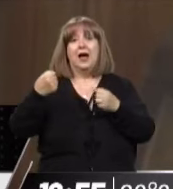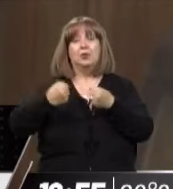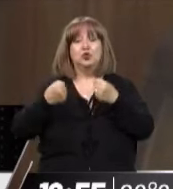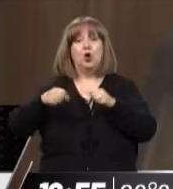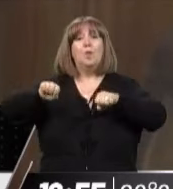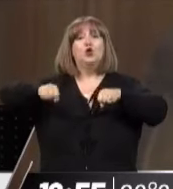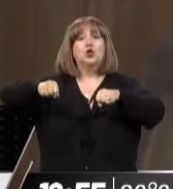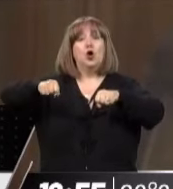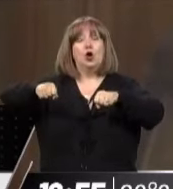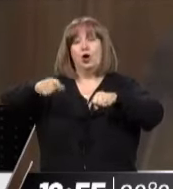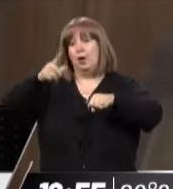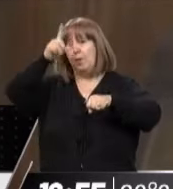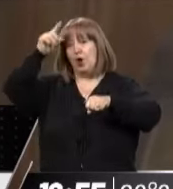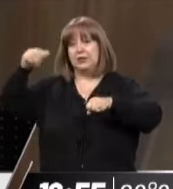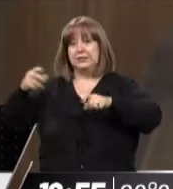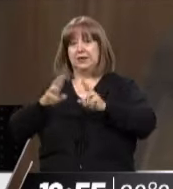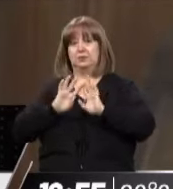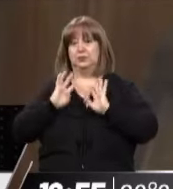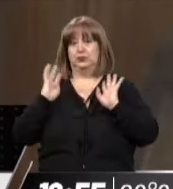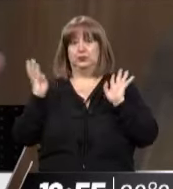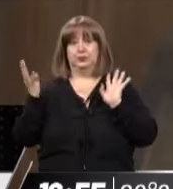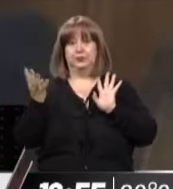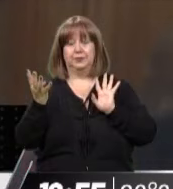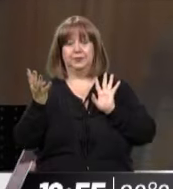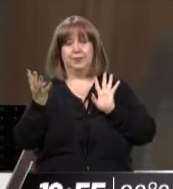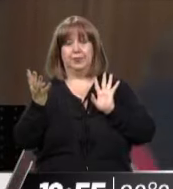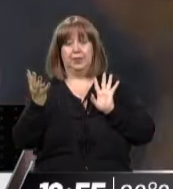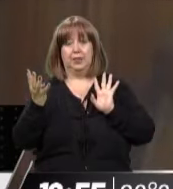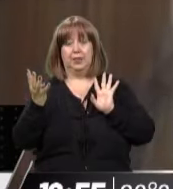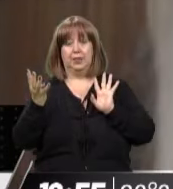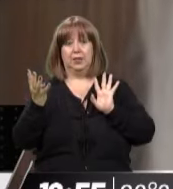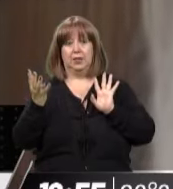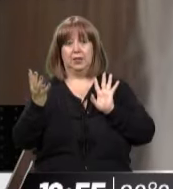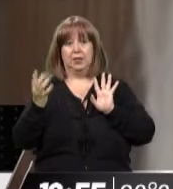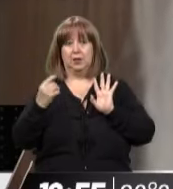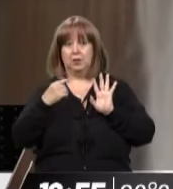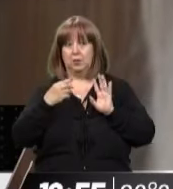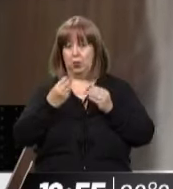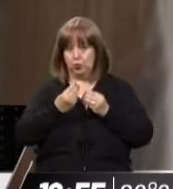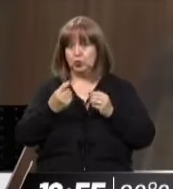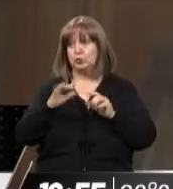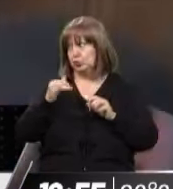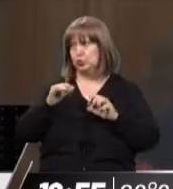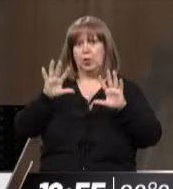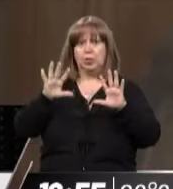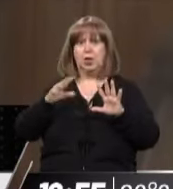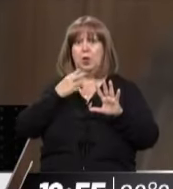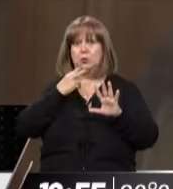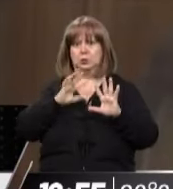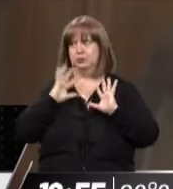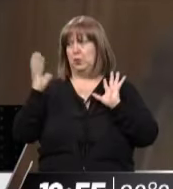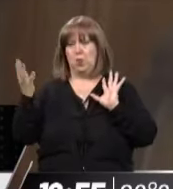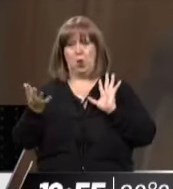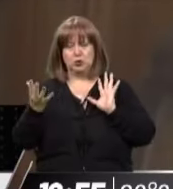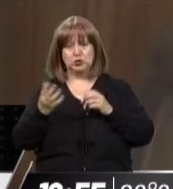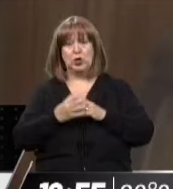motos policías y se instalaron que fue este cierto que eran más de 10 eran más de 10 y